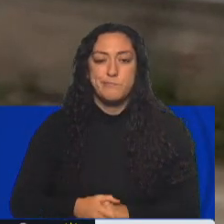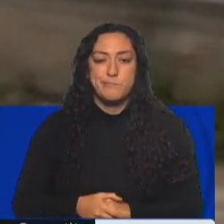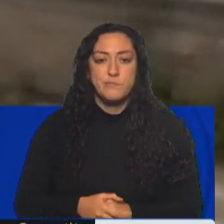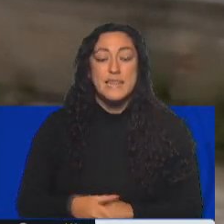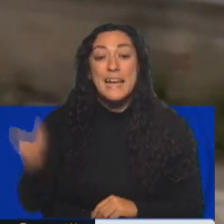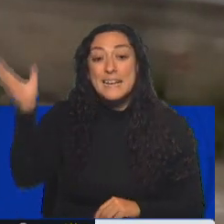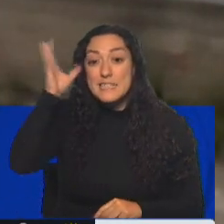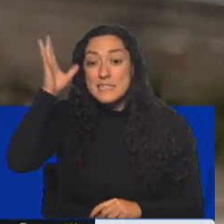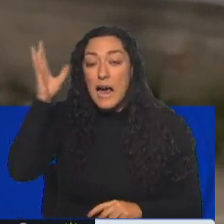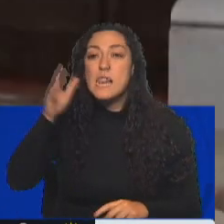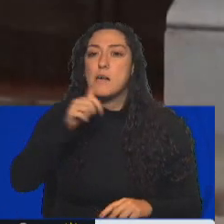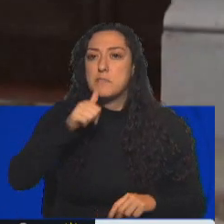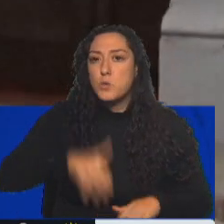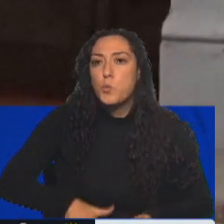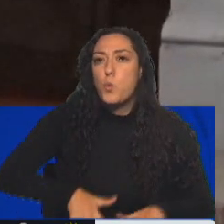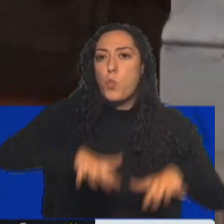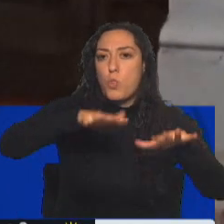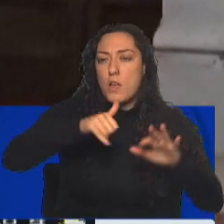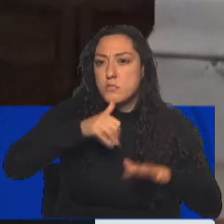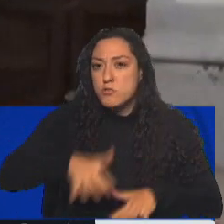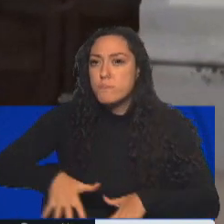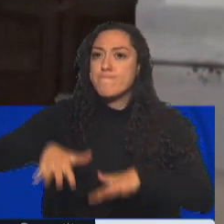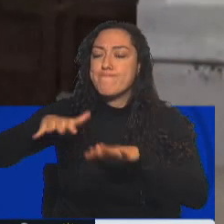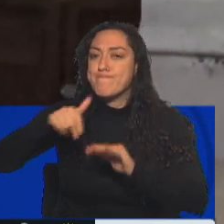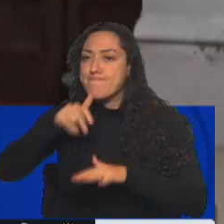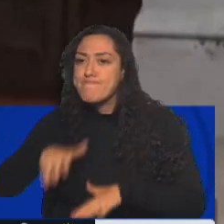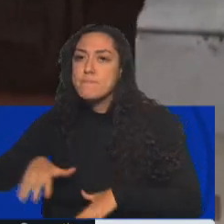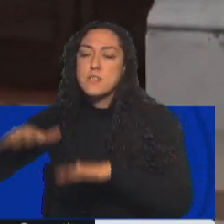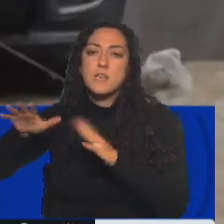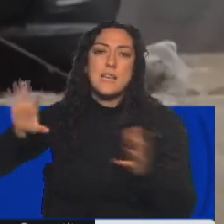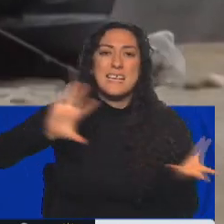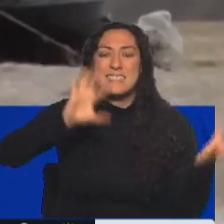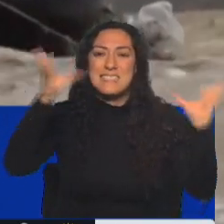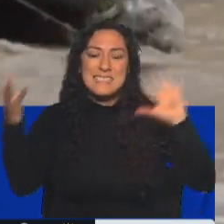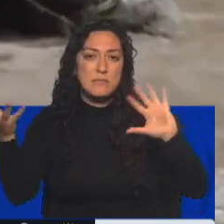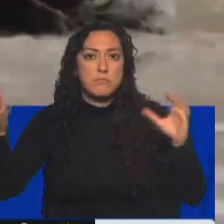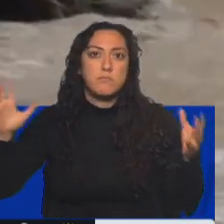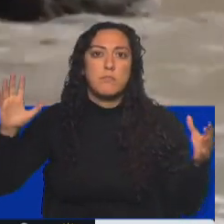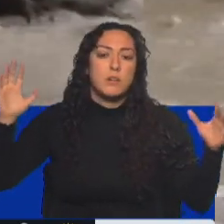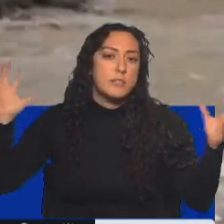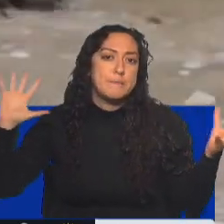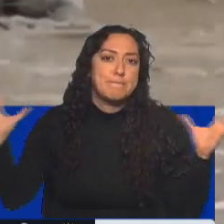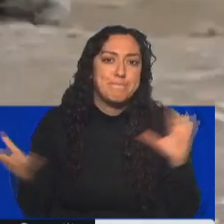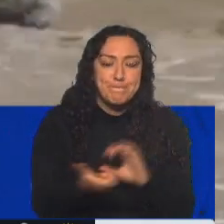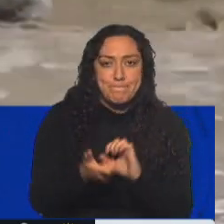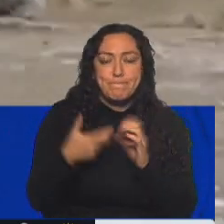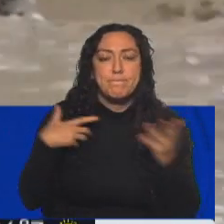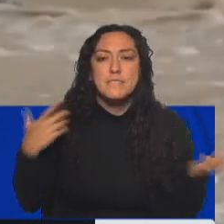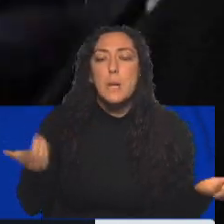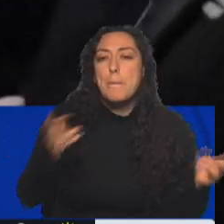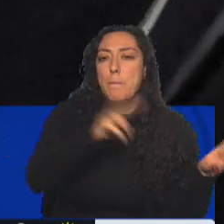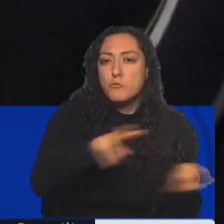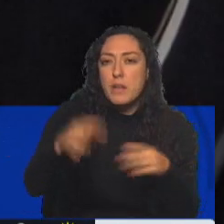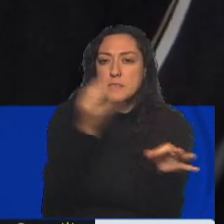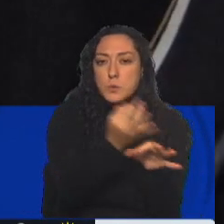Inundaciones en Italia. Un fuerte temporal golpea la región central del país, lo que provocó el cierre de escuelas, museos